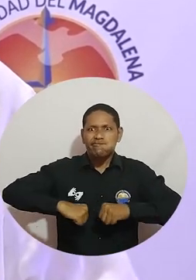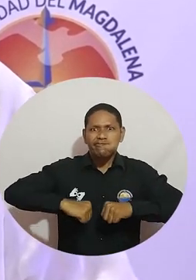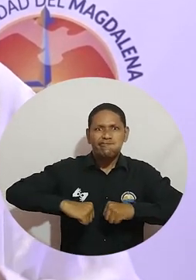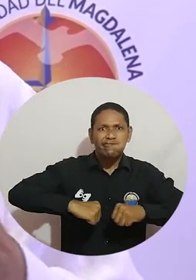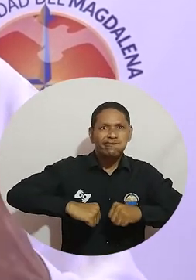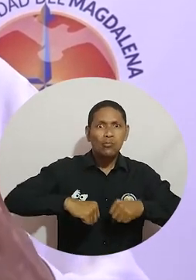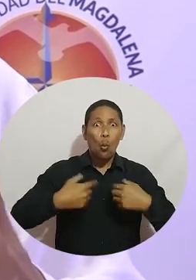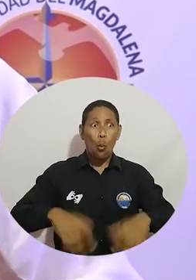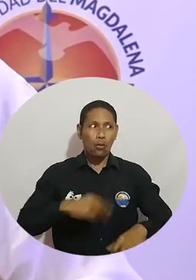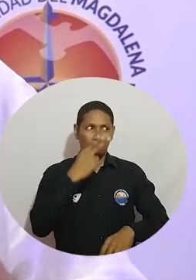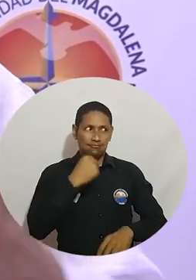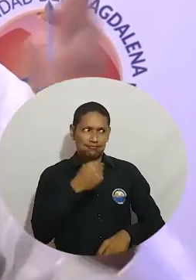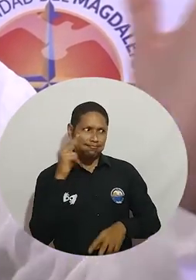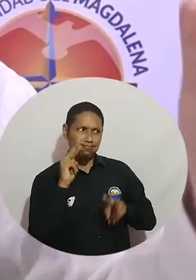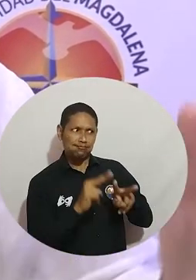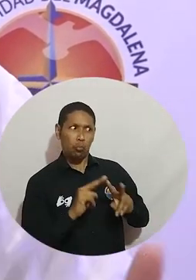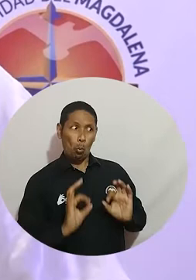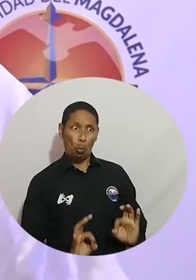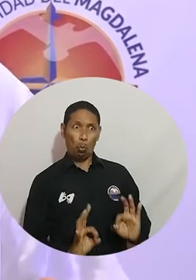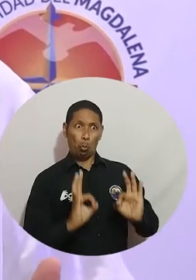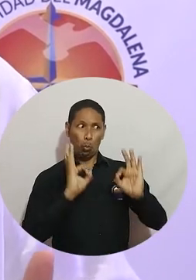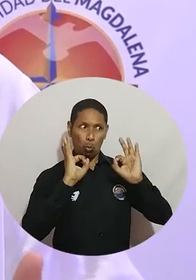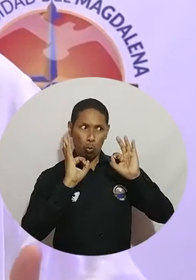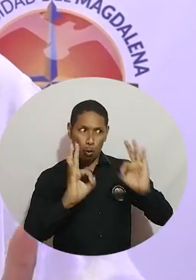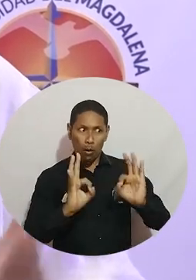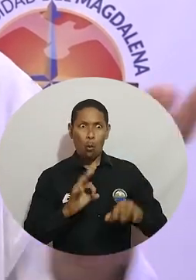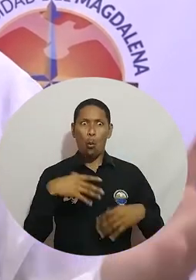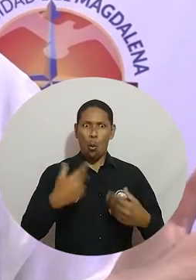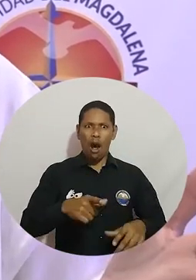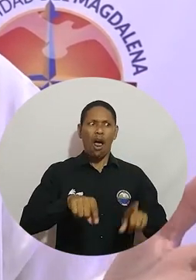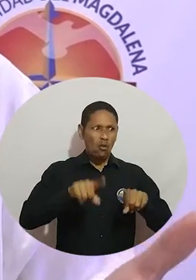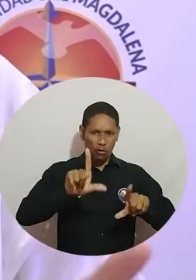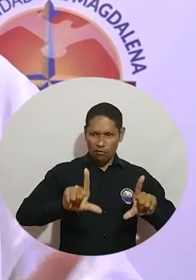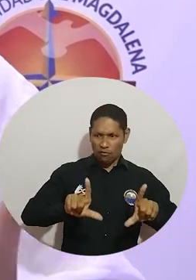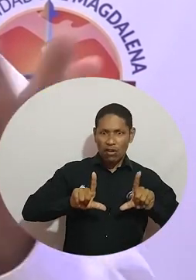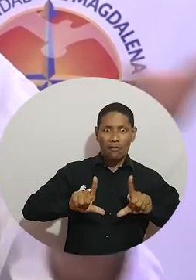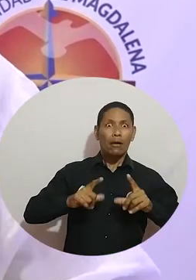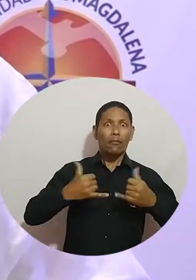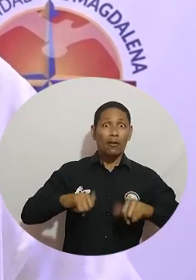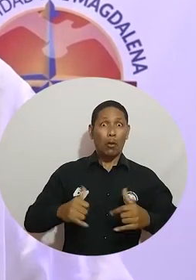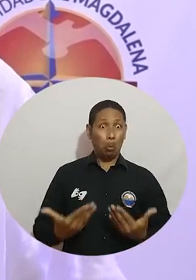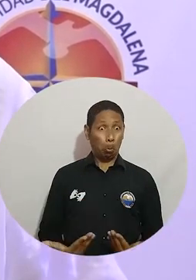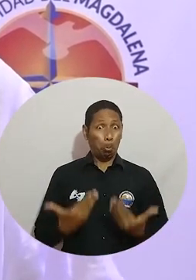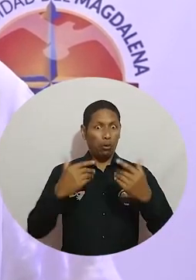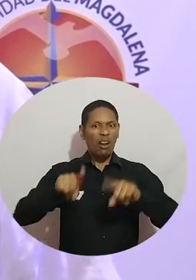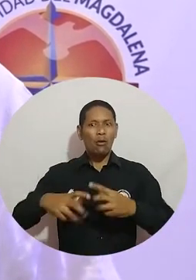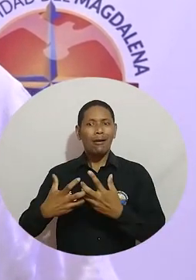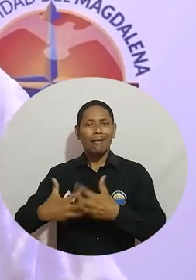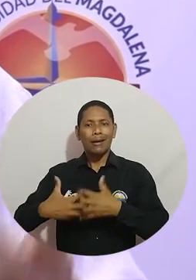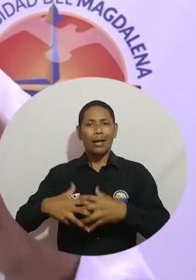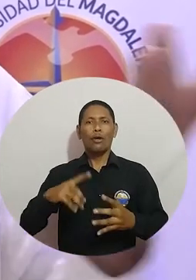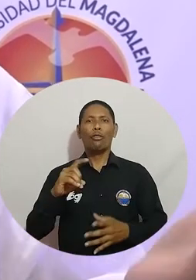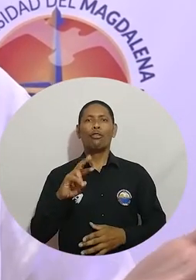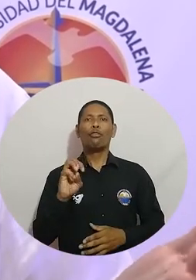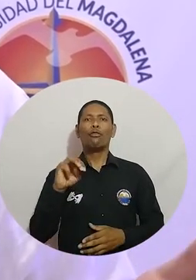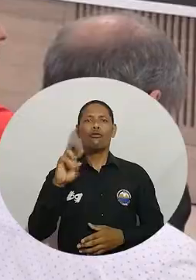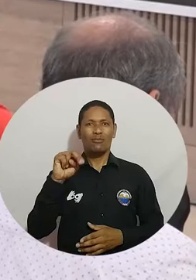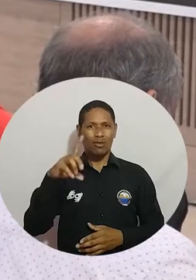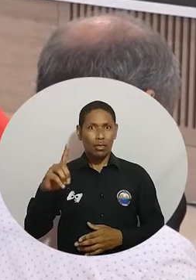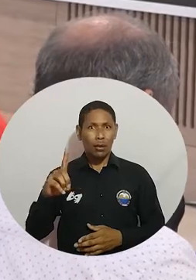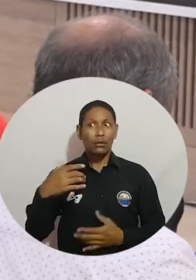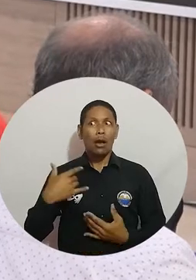Magdalena, ese compromiso que lo hemos notado acá en los egresados. Había incluso personas de empresas como